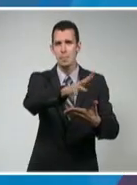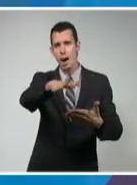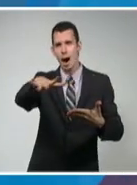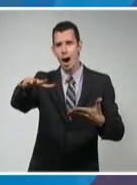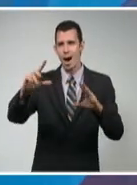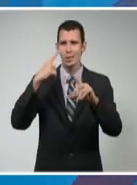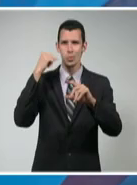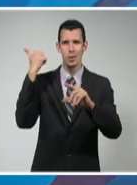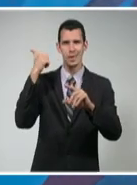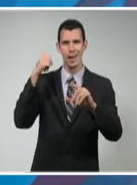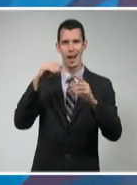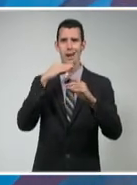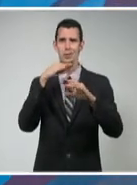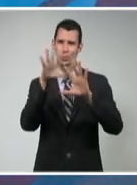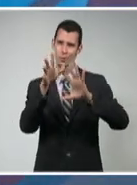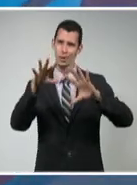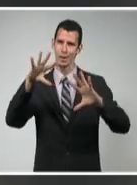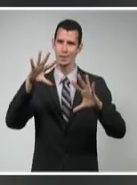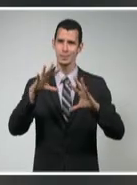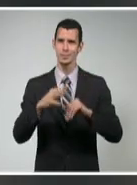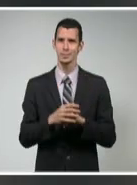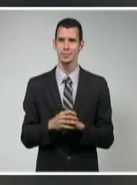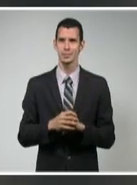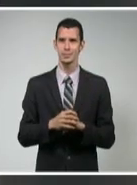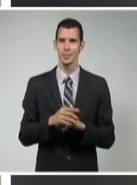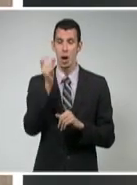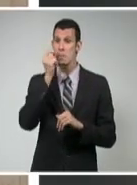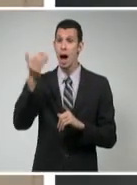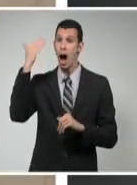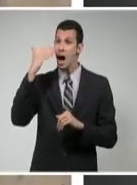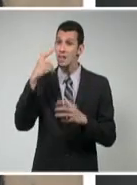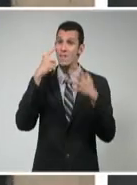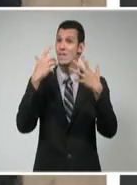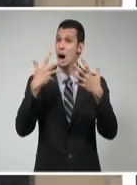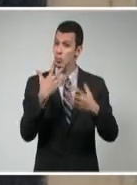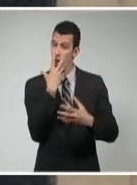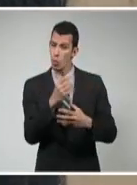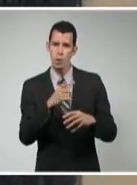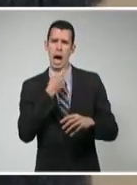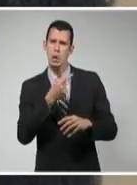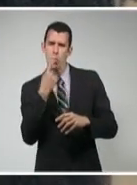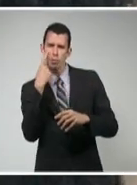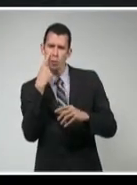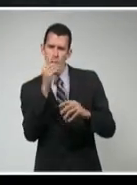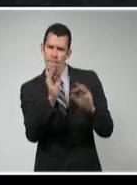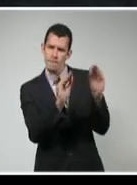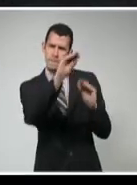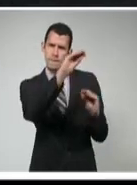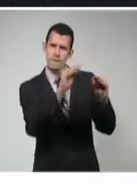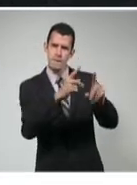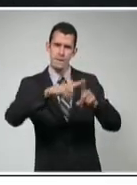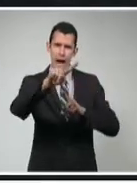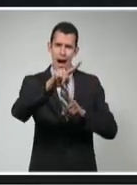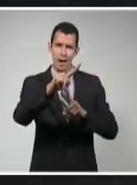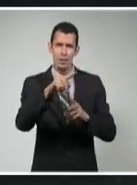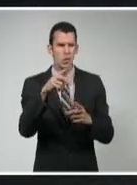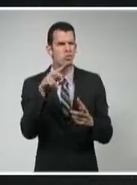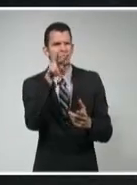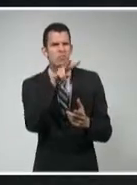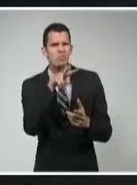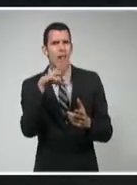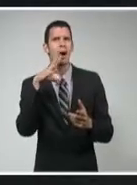vanguardia de las artes plásticas en Cuba. Un artista capaz de hacer desde la pintura más figurativa hasta la más abstracta y que logró encontrar